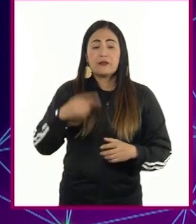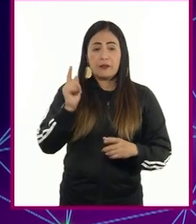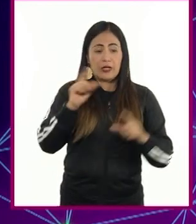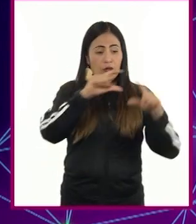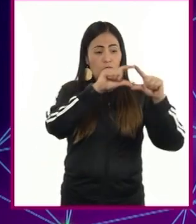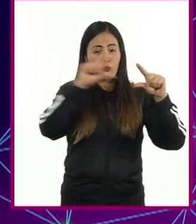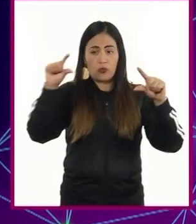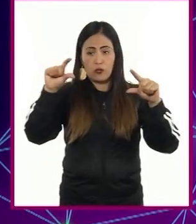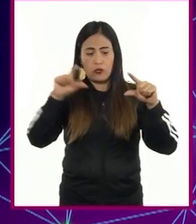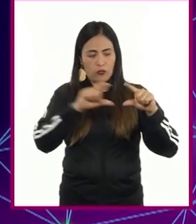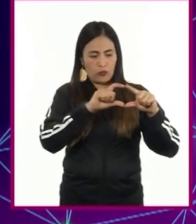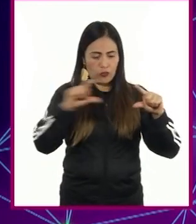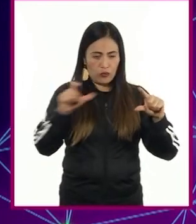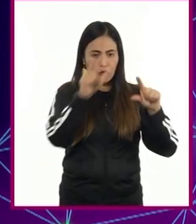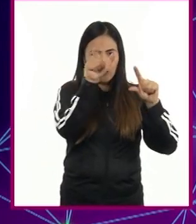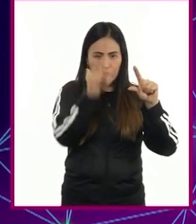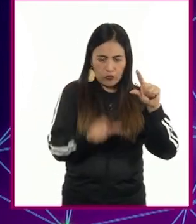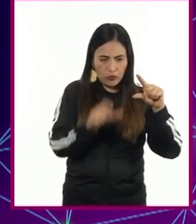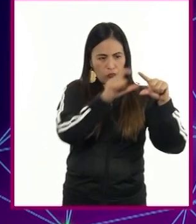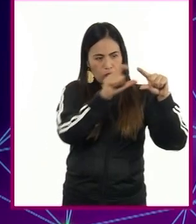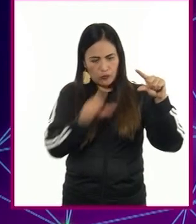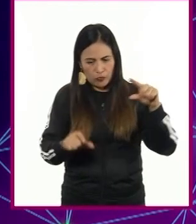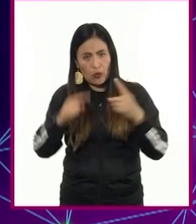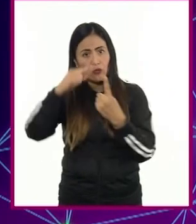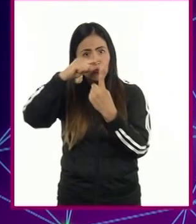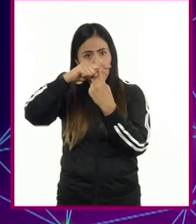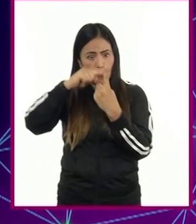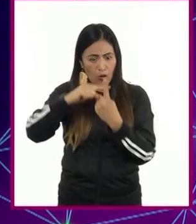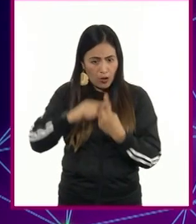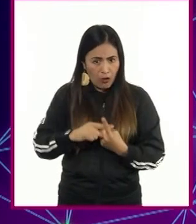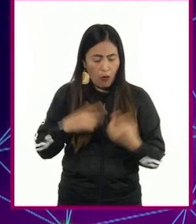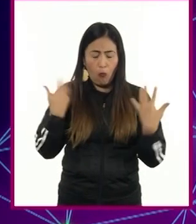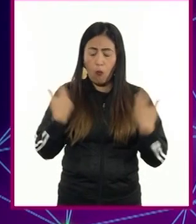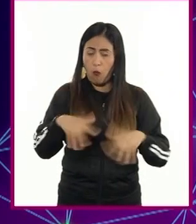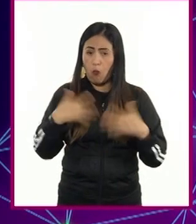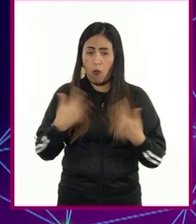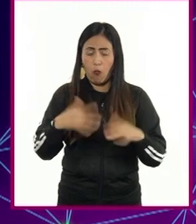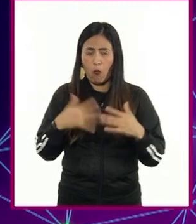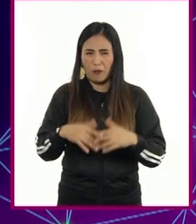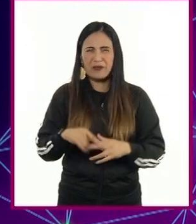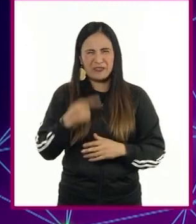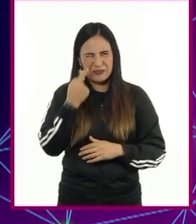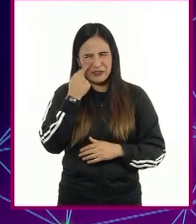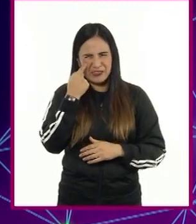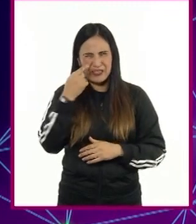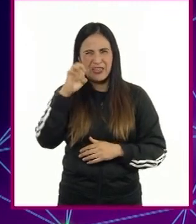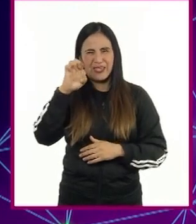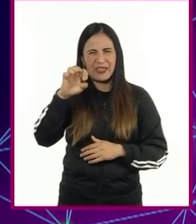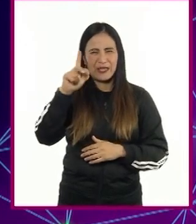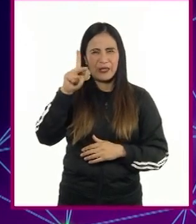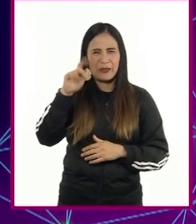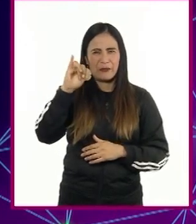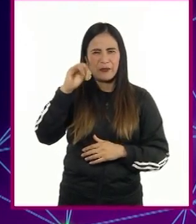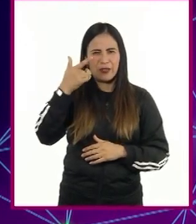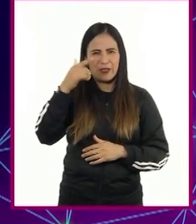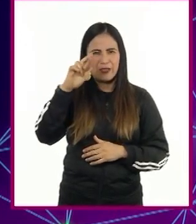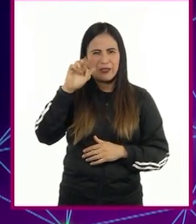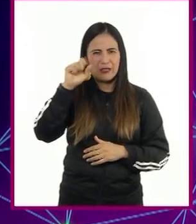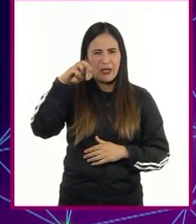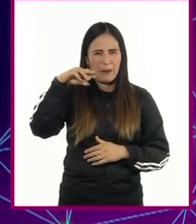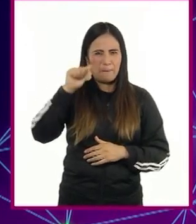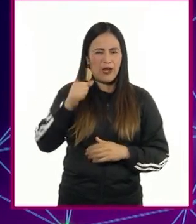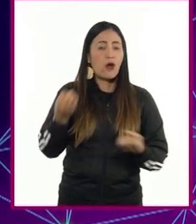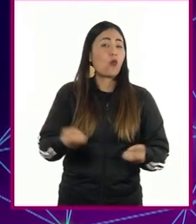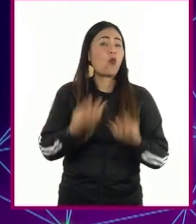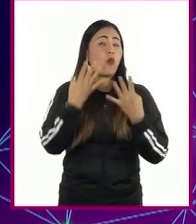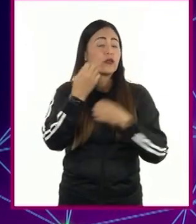verticales, horizontales y diagonales, se sorprenderán. Casi olvido retomar el epigrama sobre la edad de Diofanto de Alejandría.